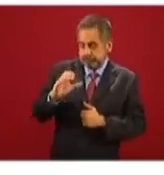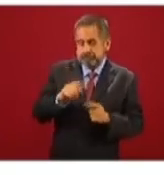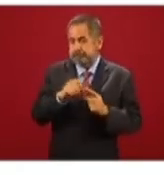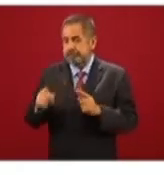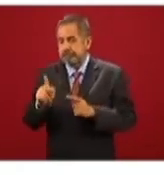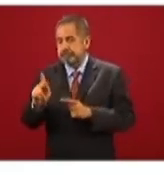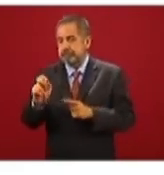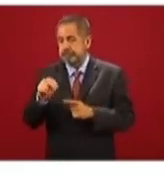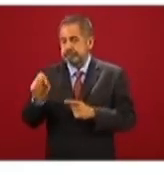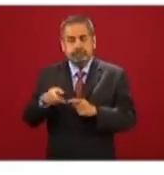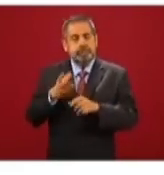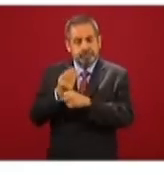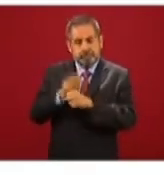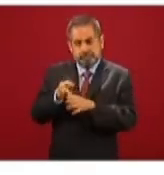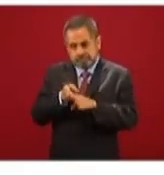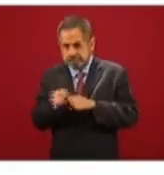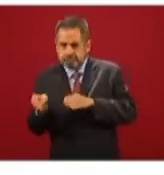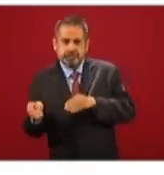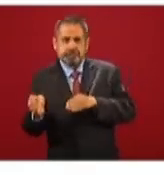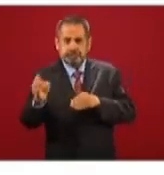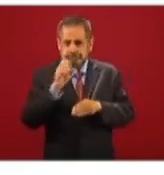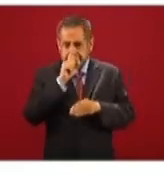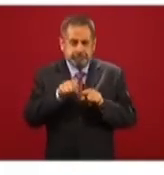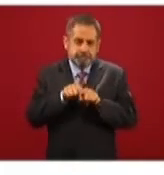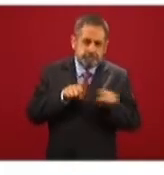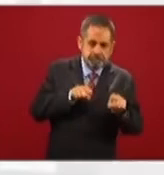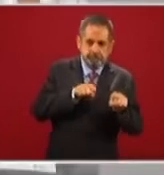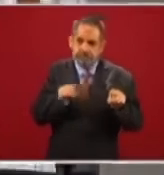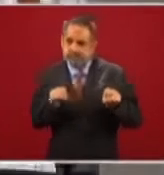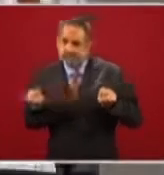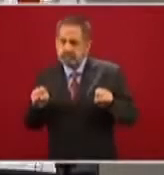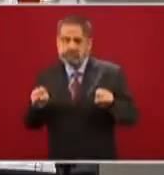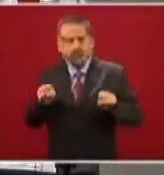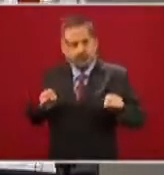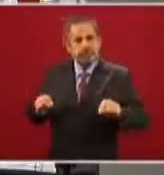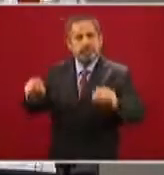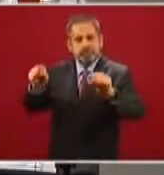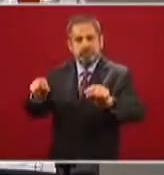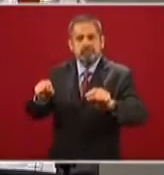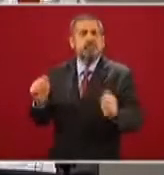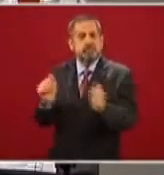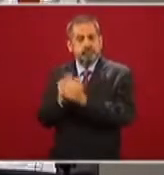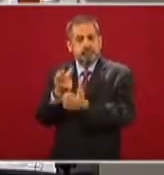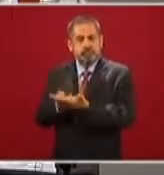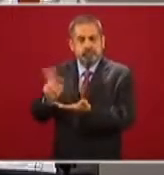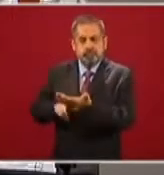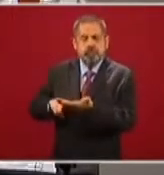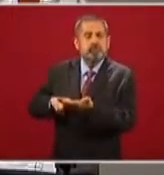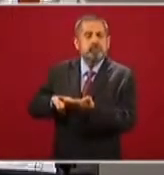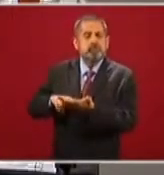punto de terminarse, lo cual integraría completamente la accesibilidad con el ferrocarril suburbano que viene de este